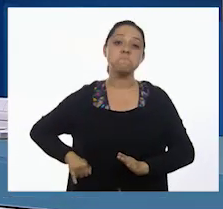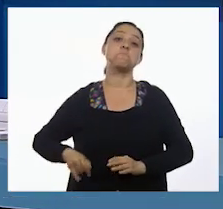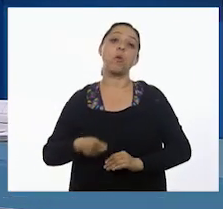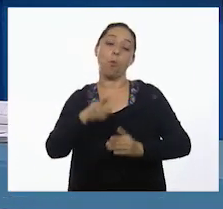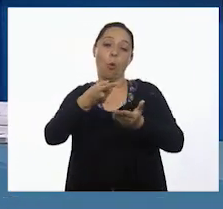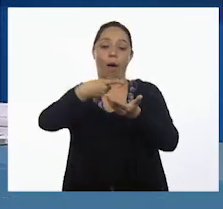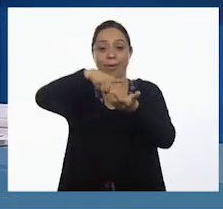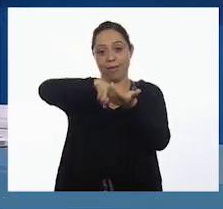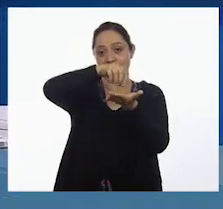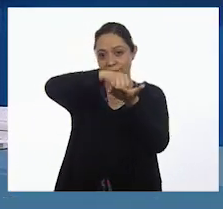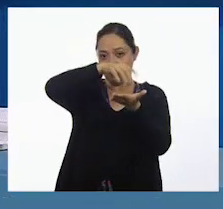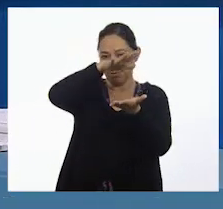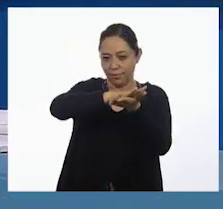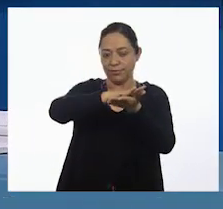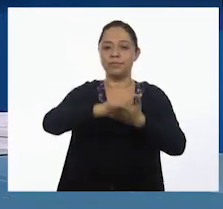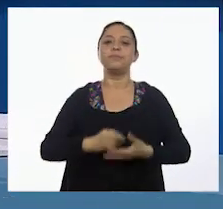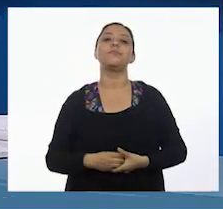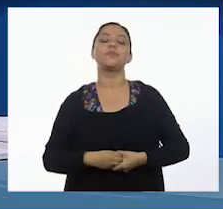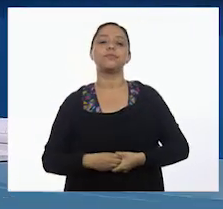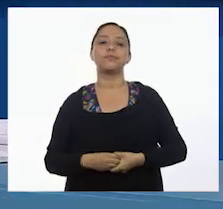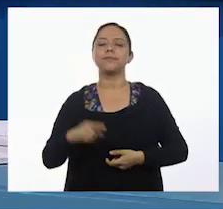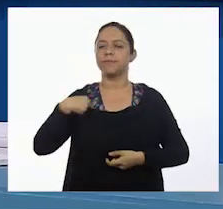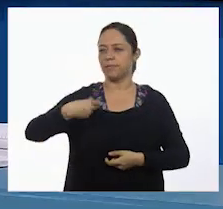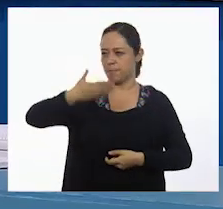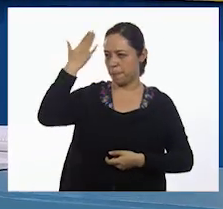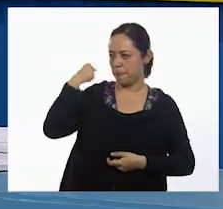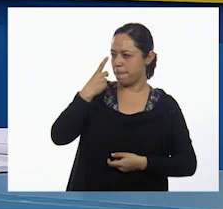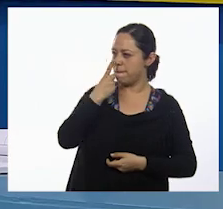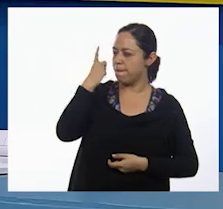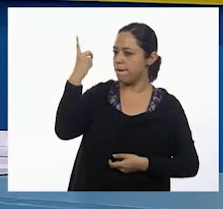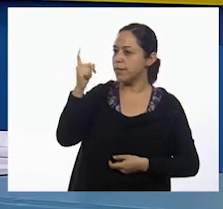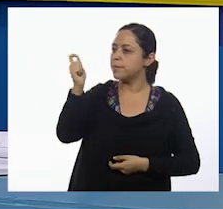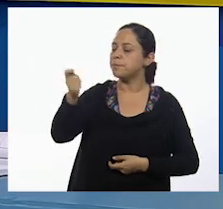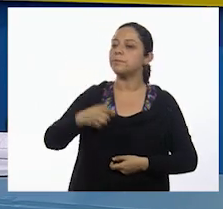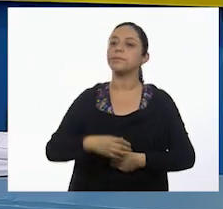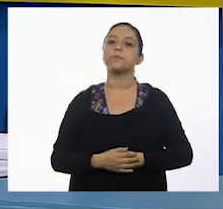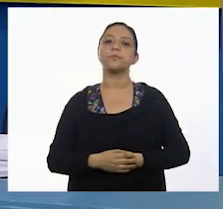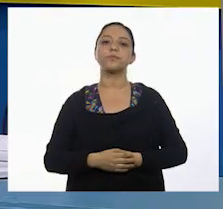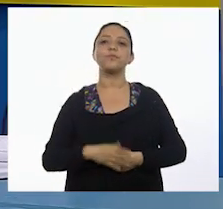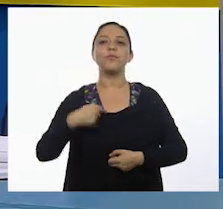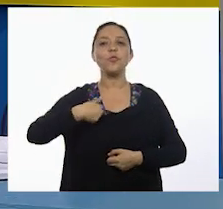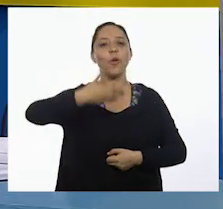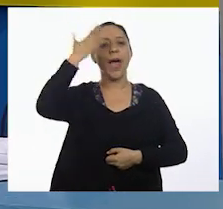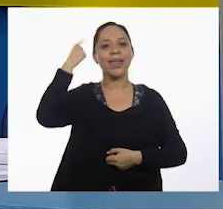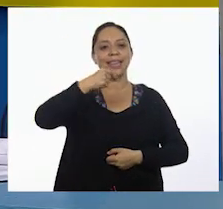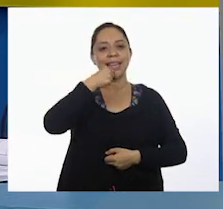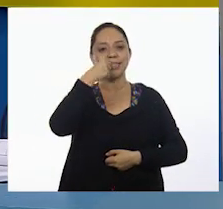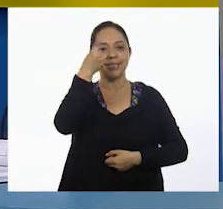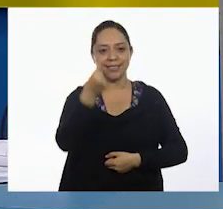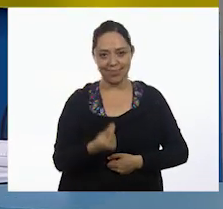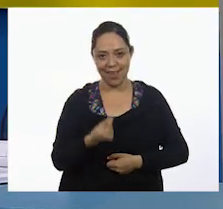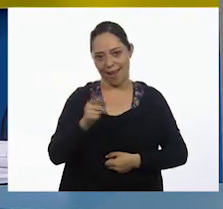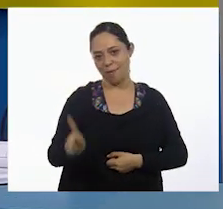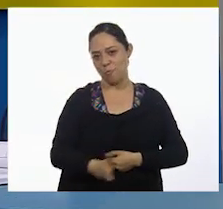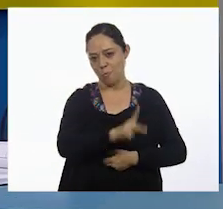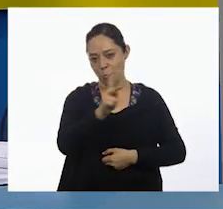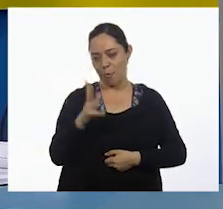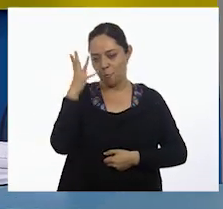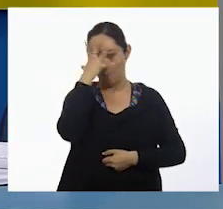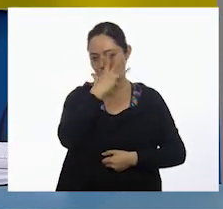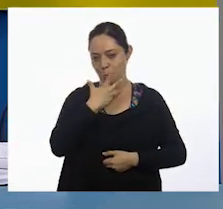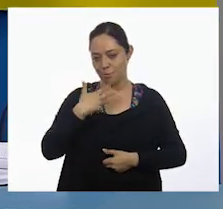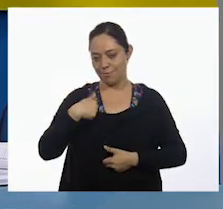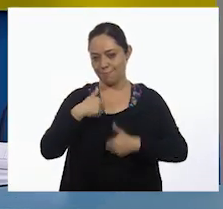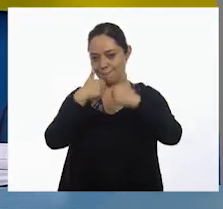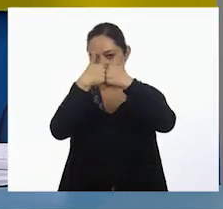reportaje. Y fíjate, María, que yo te había comentado precisamente que de niña pues pasé mucho tiempo en un pueblo muy bonito